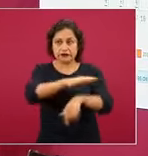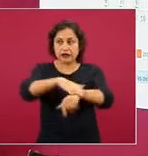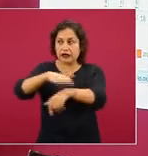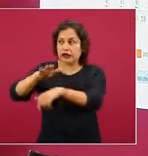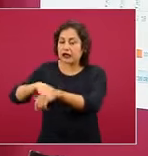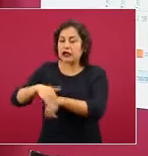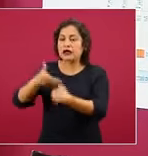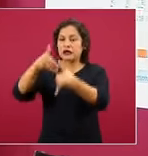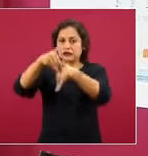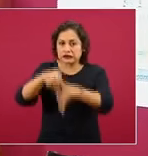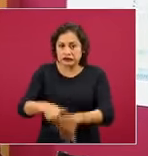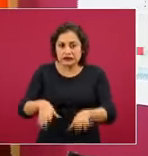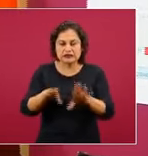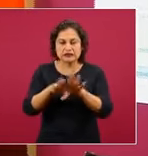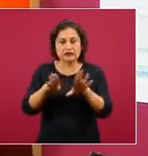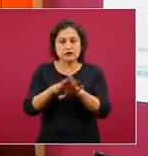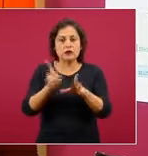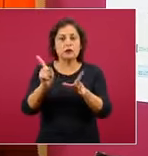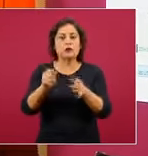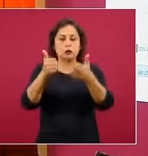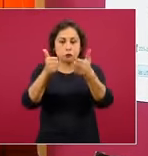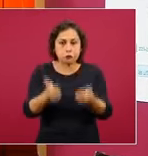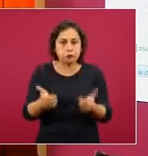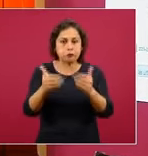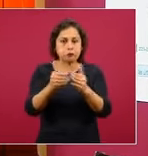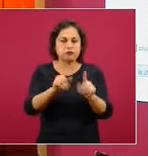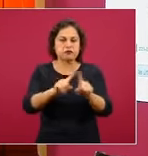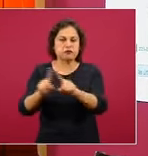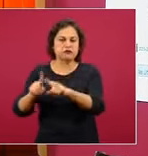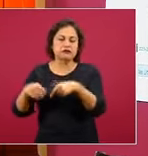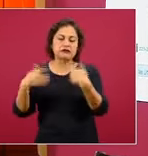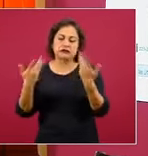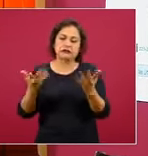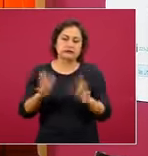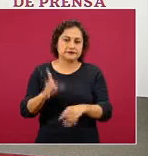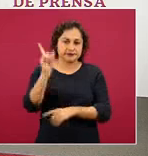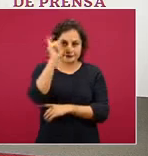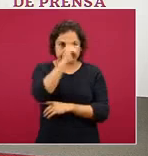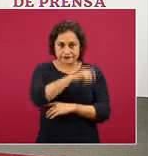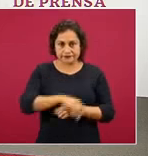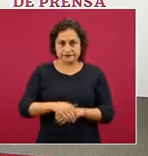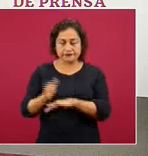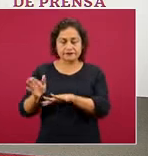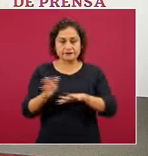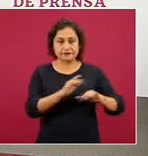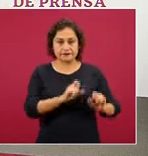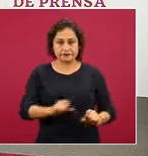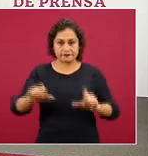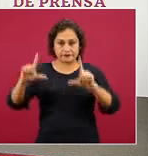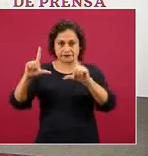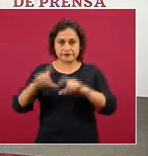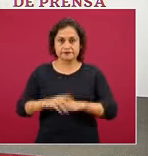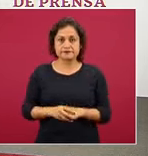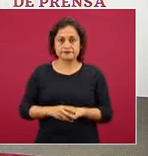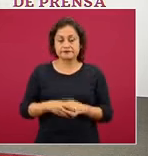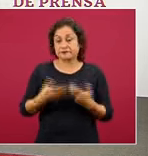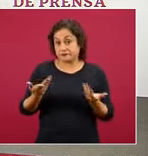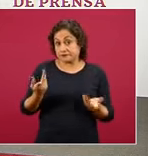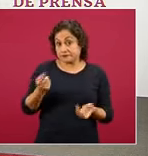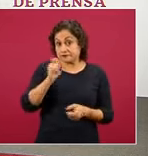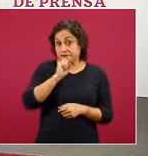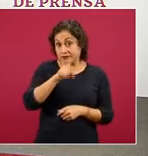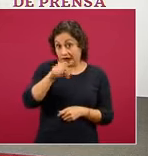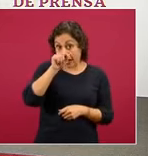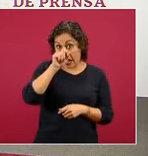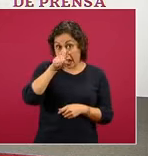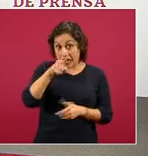que permitan disminuir más rápidamente la transmisión. La siguiente, por favor. Pero también Jalisco, como se vio, es de esos